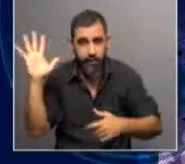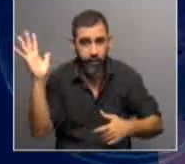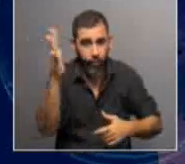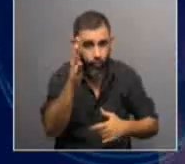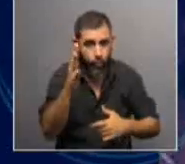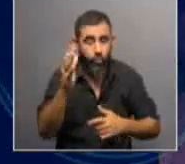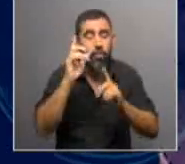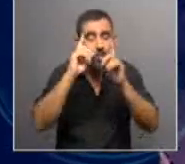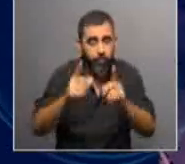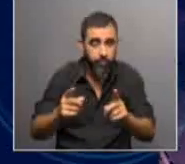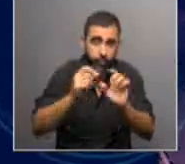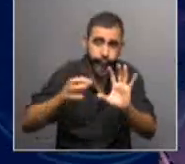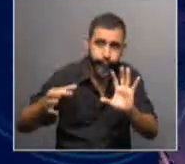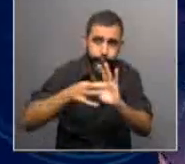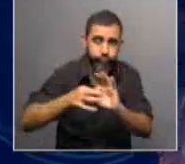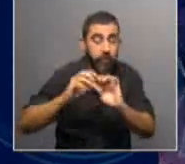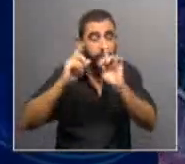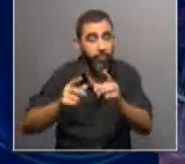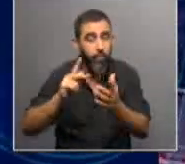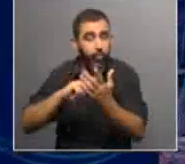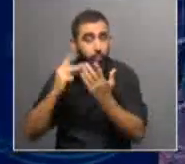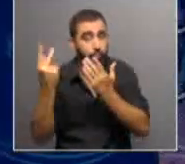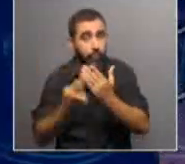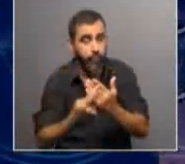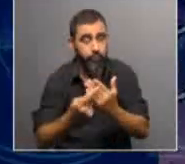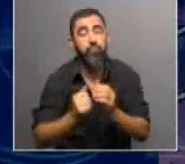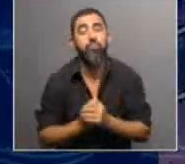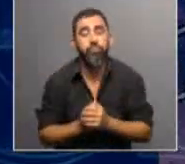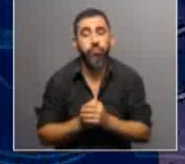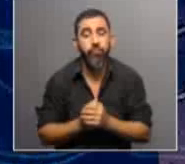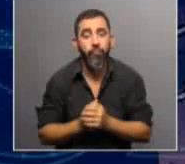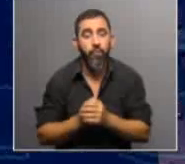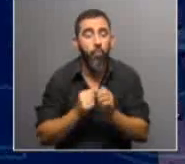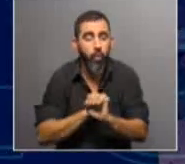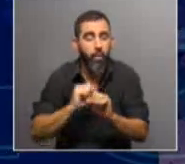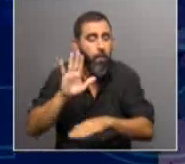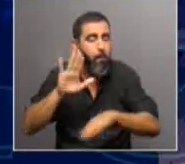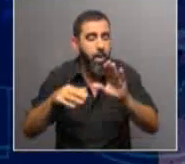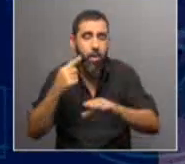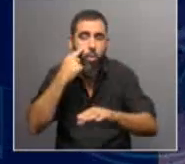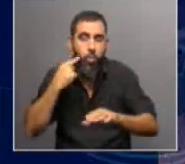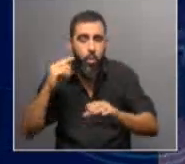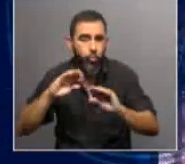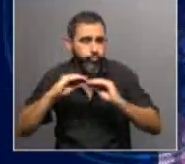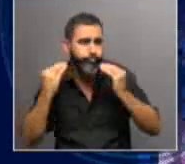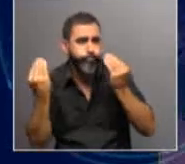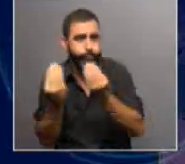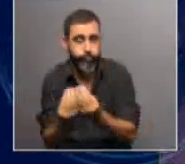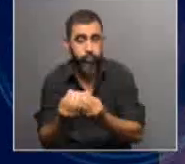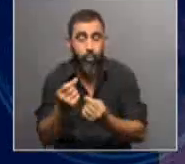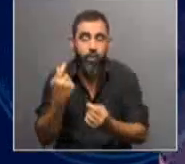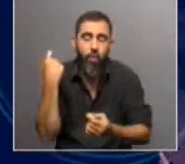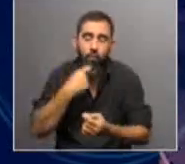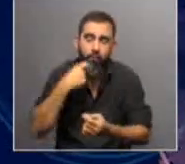para poder estar también como unidos en el proyecto y poder obtener la mayor cantidad de datos posibles, porque es un debe